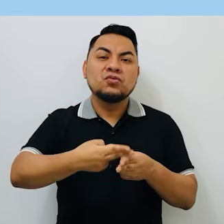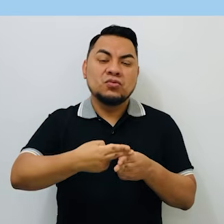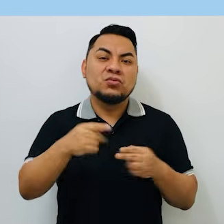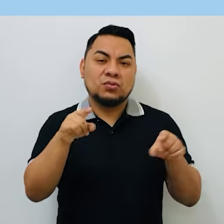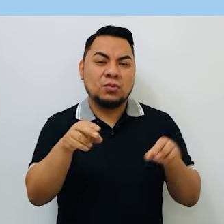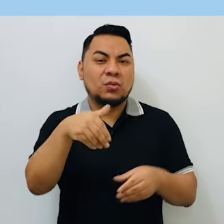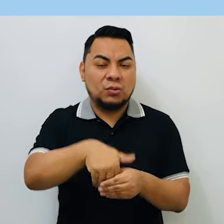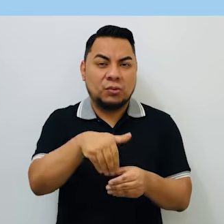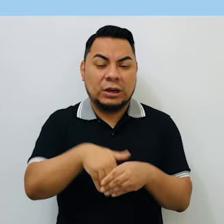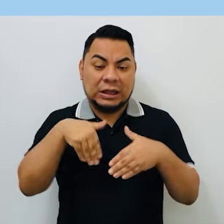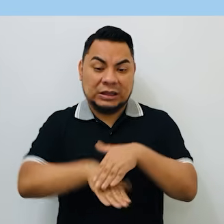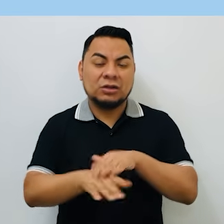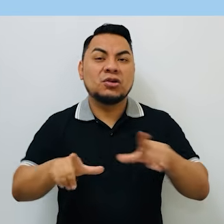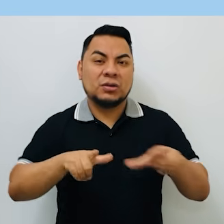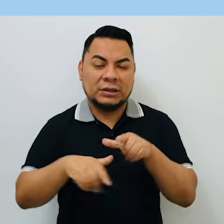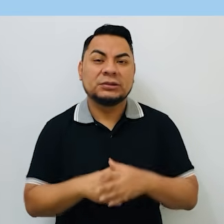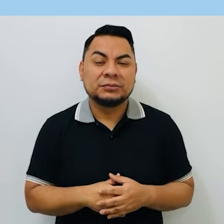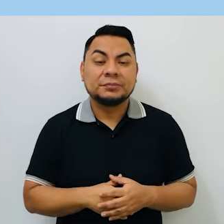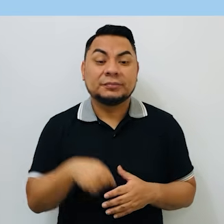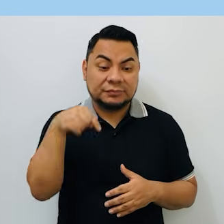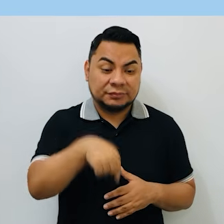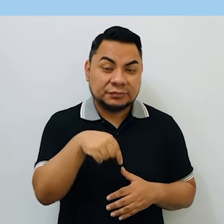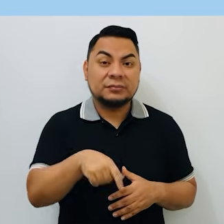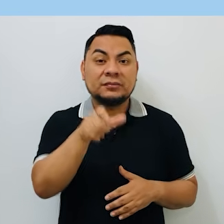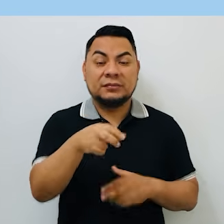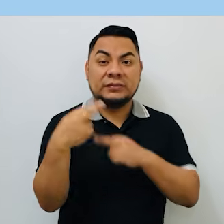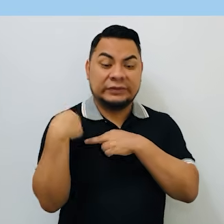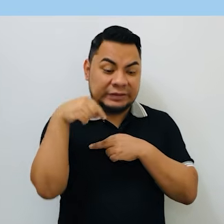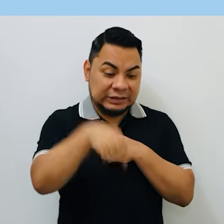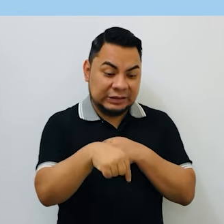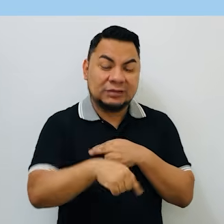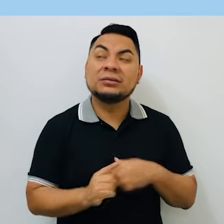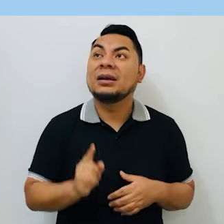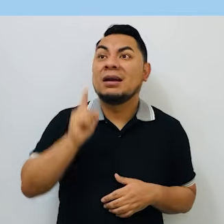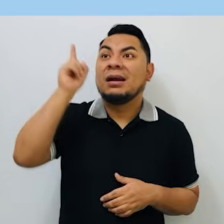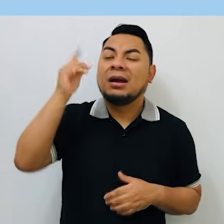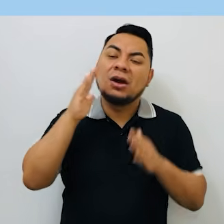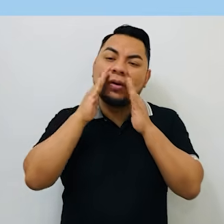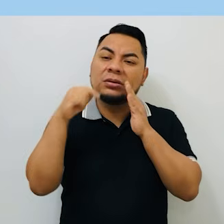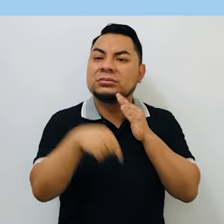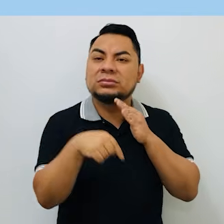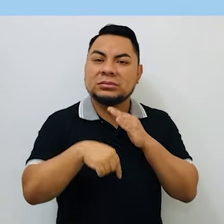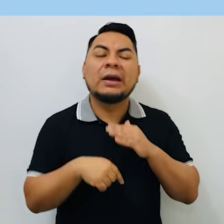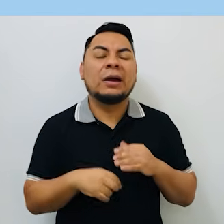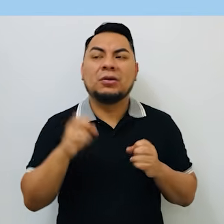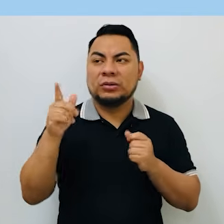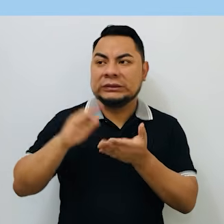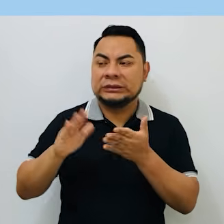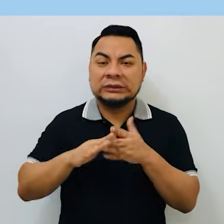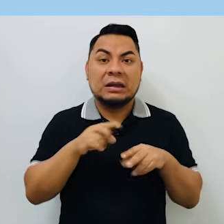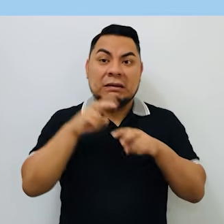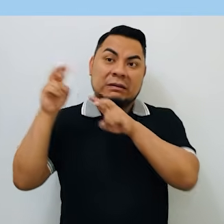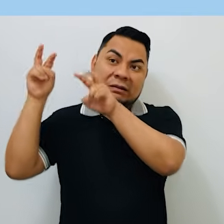de votación ubicado a la entrada del local. Quienes integren la mesa deberán atender la solicitud del personal